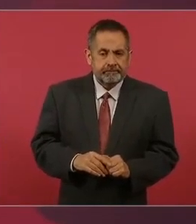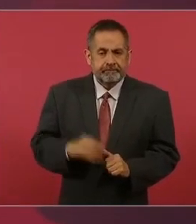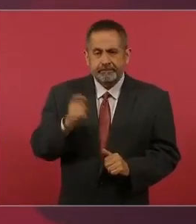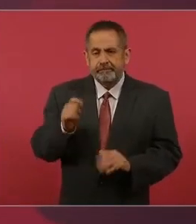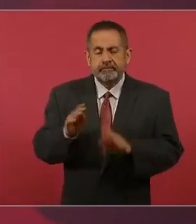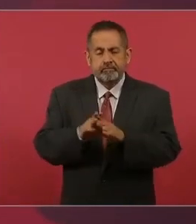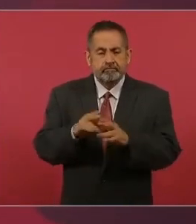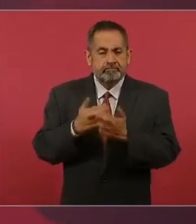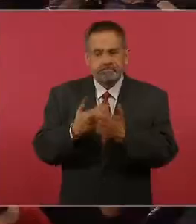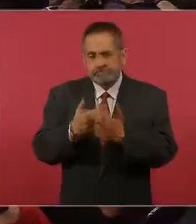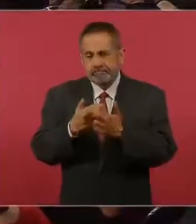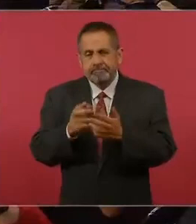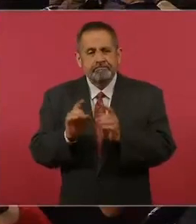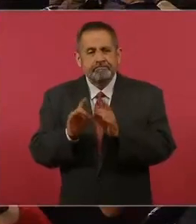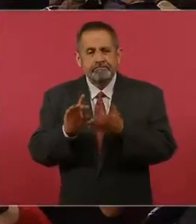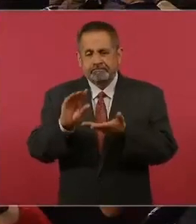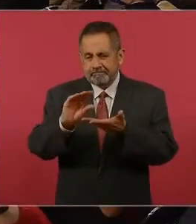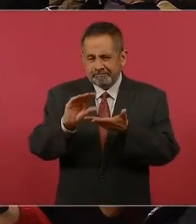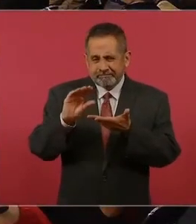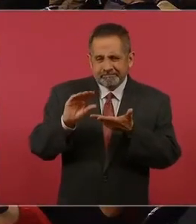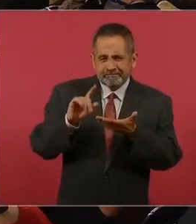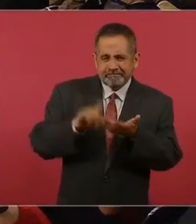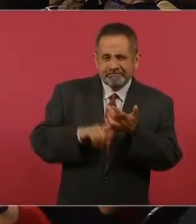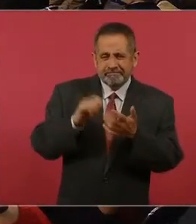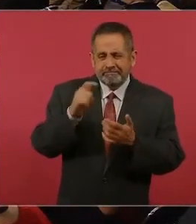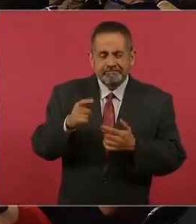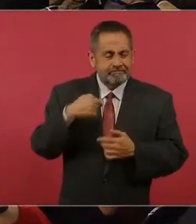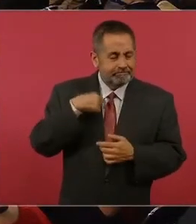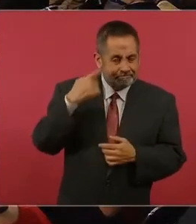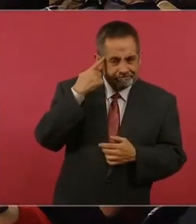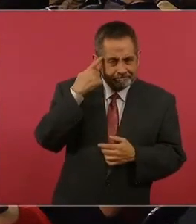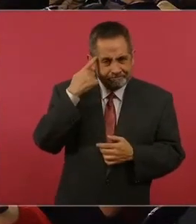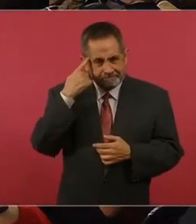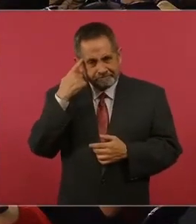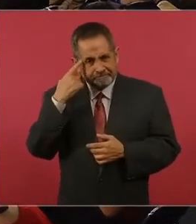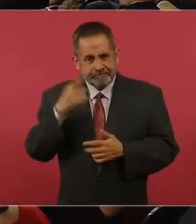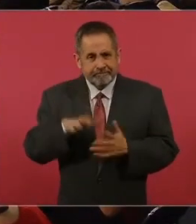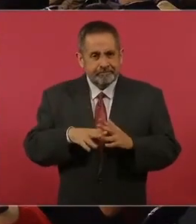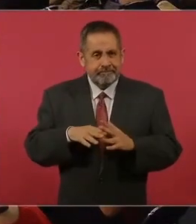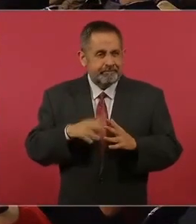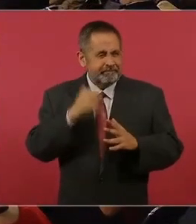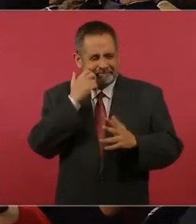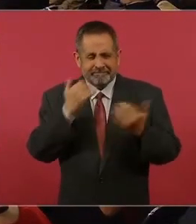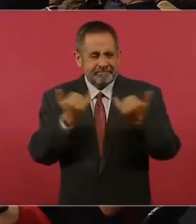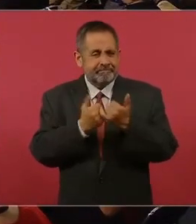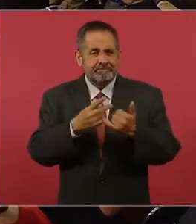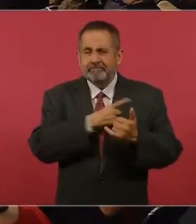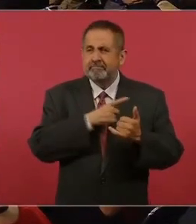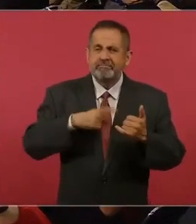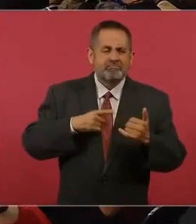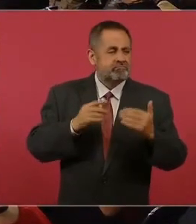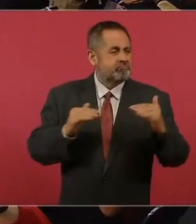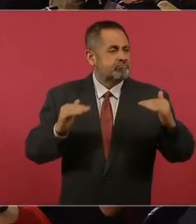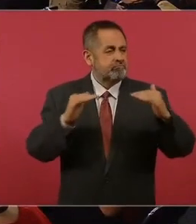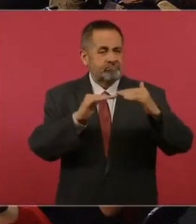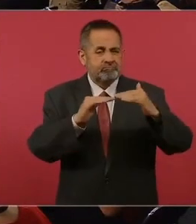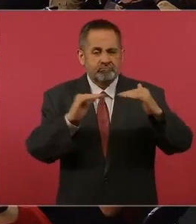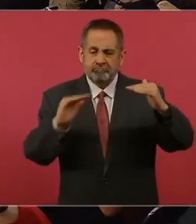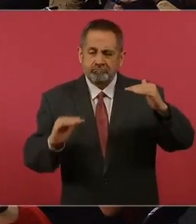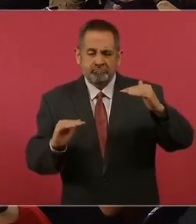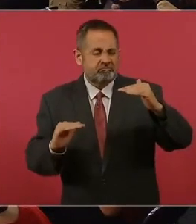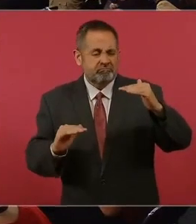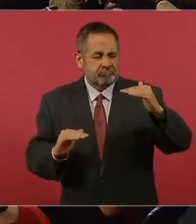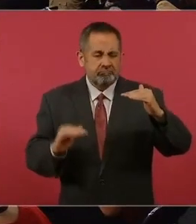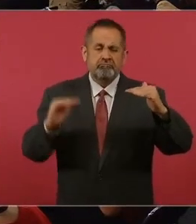estarían disponibles si decidiéramos dejar la deuda con el mismo